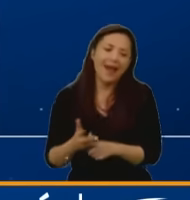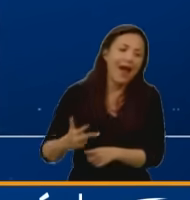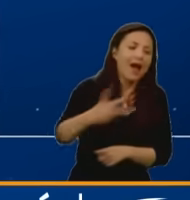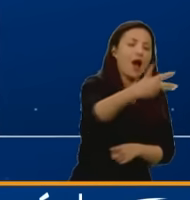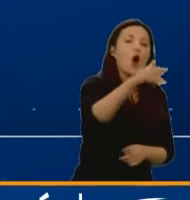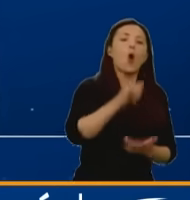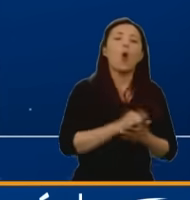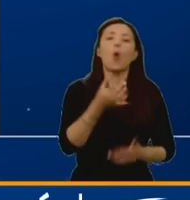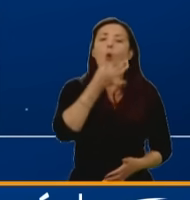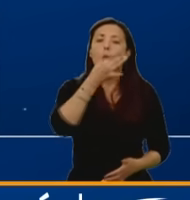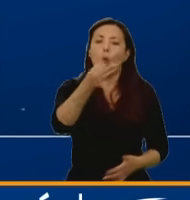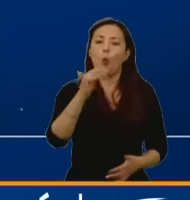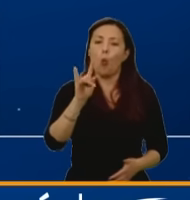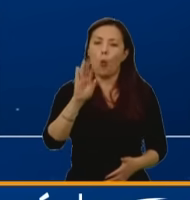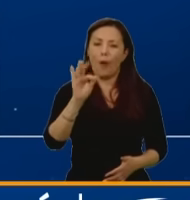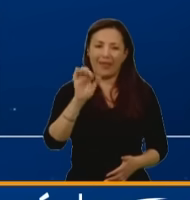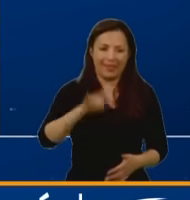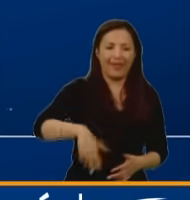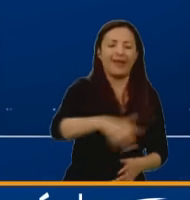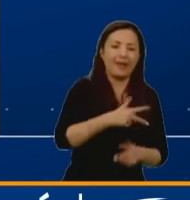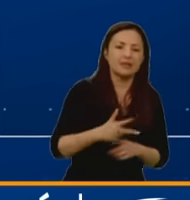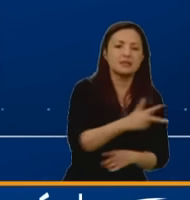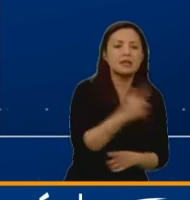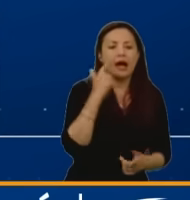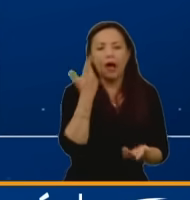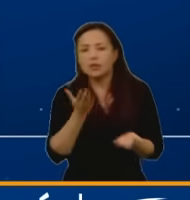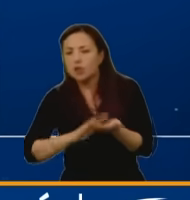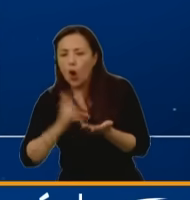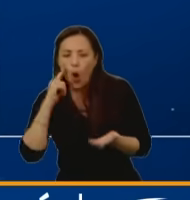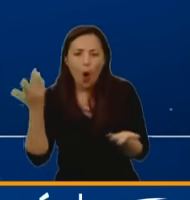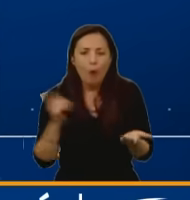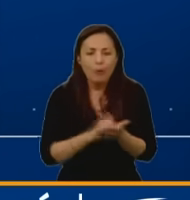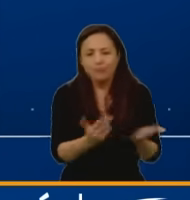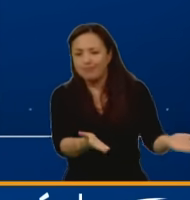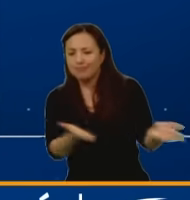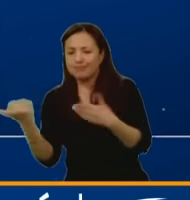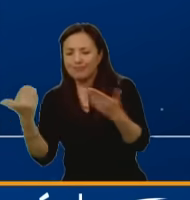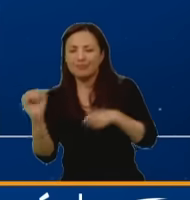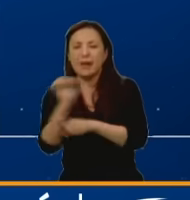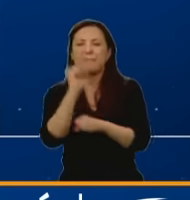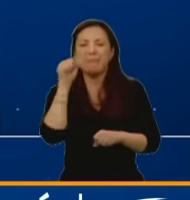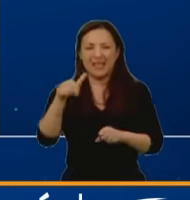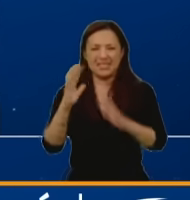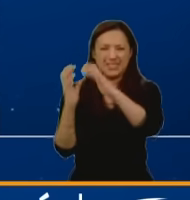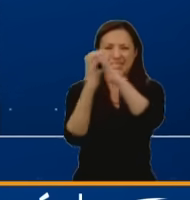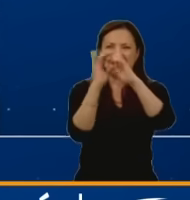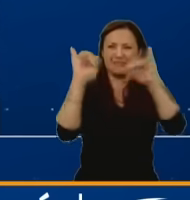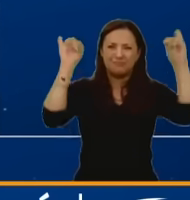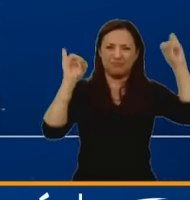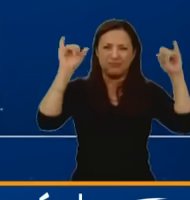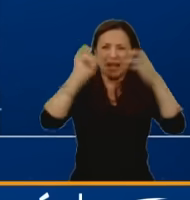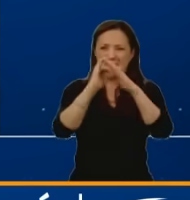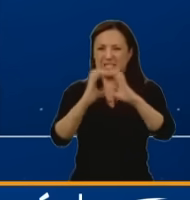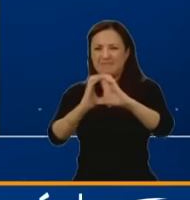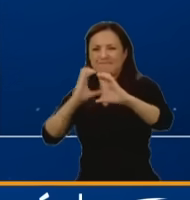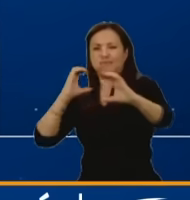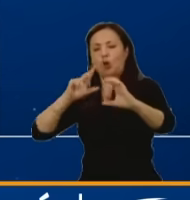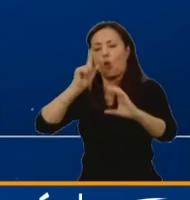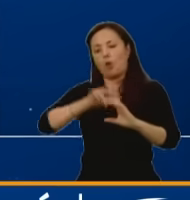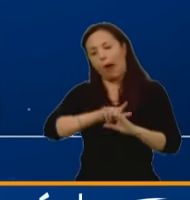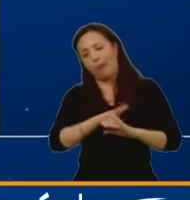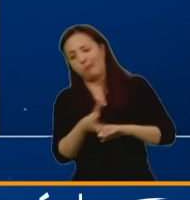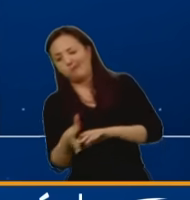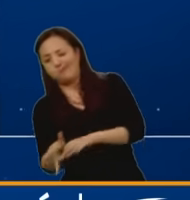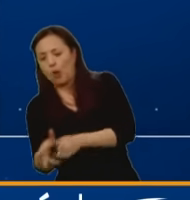mientras se define cómo se van a retirar los vehículos, especialmente la tractomula que quedó encunetada, como se